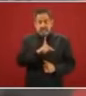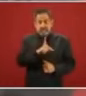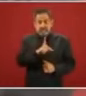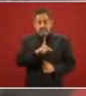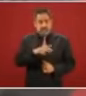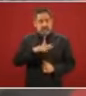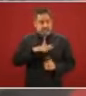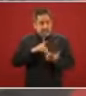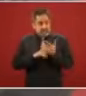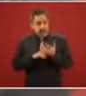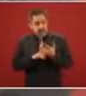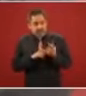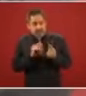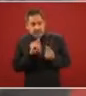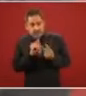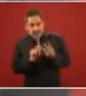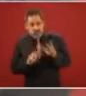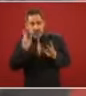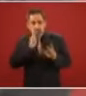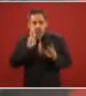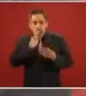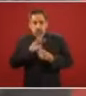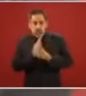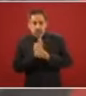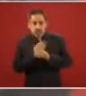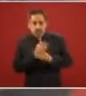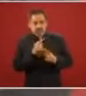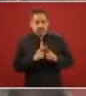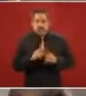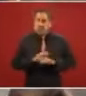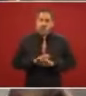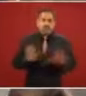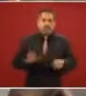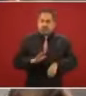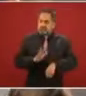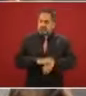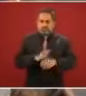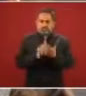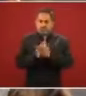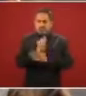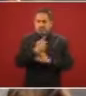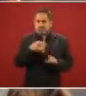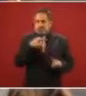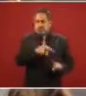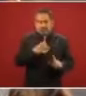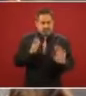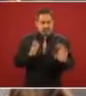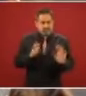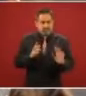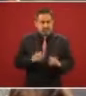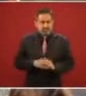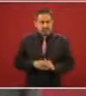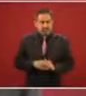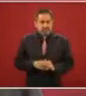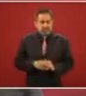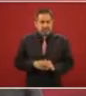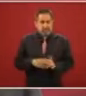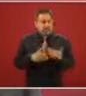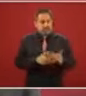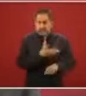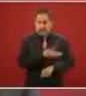encuentran elementos suficientes, se va a